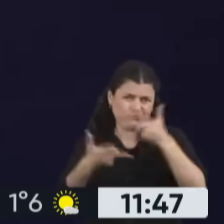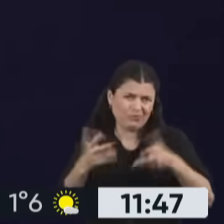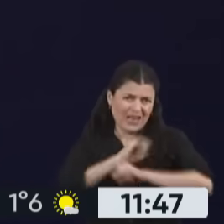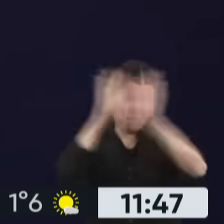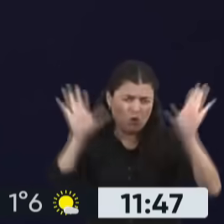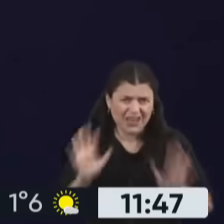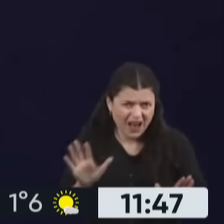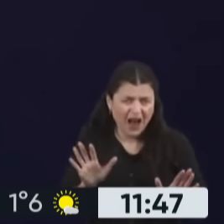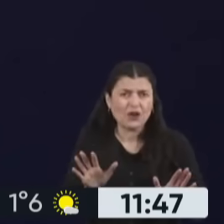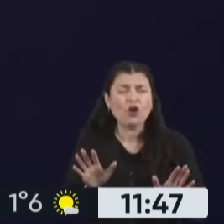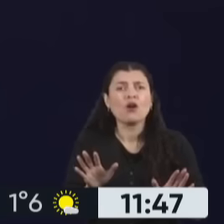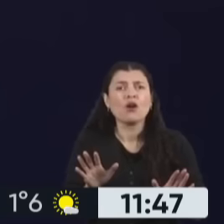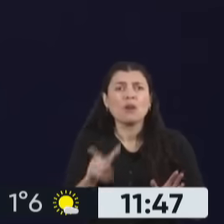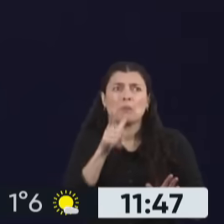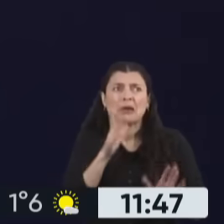quedó todo explicado.